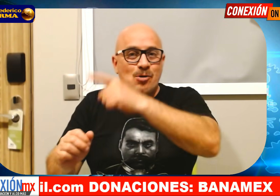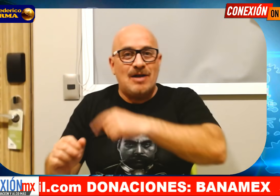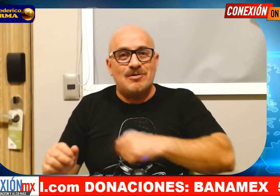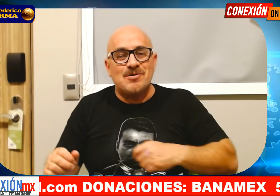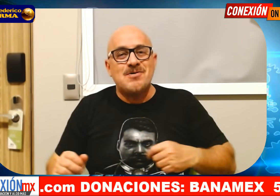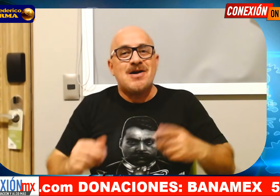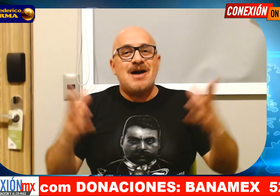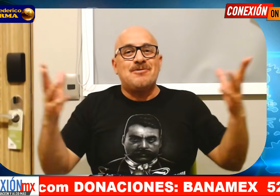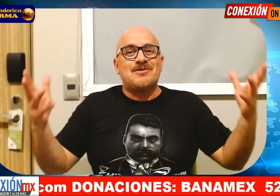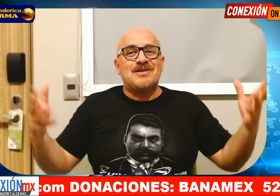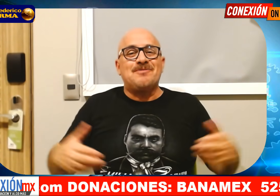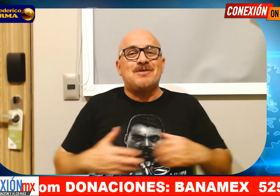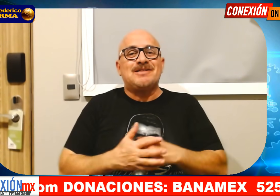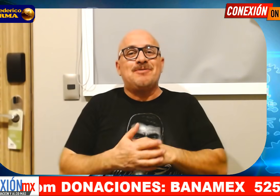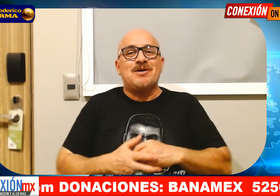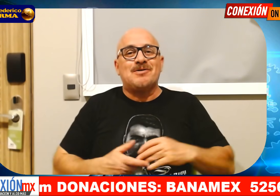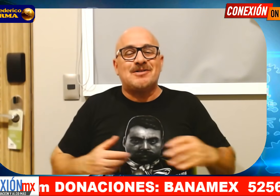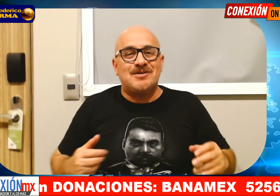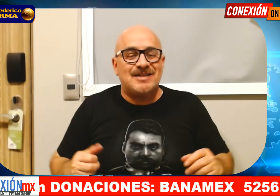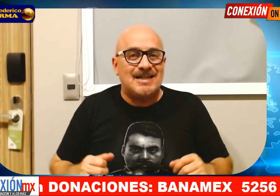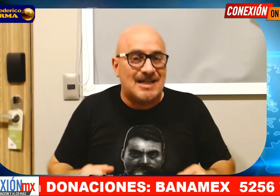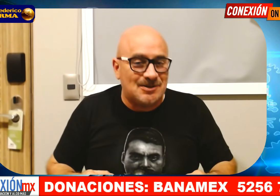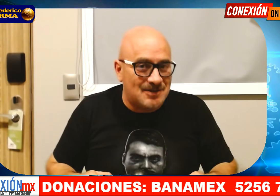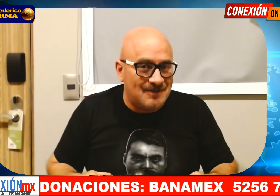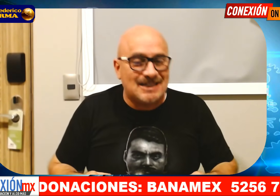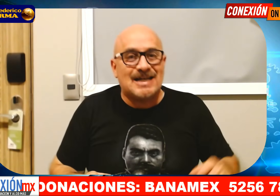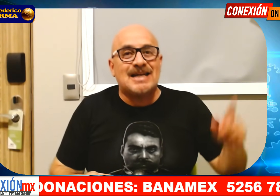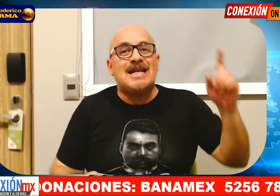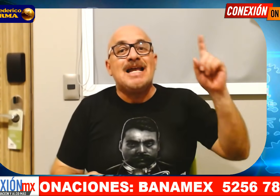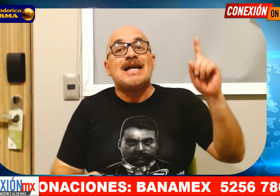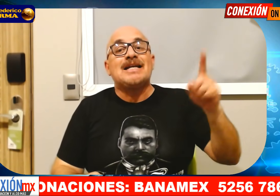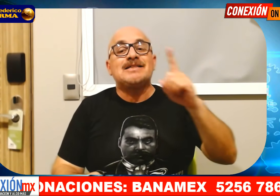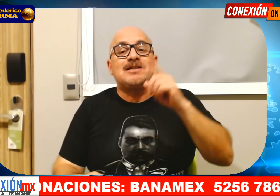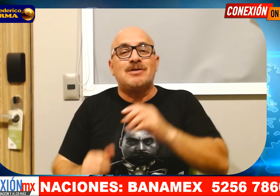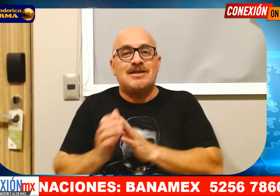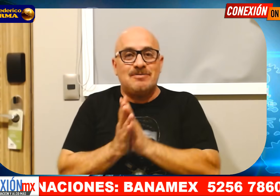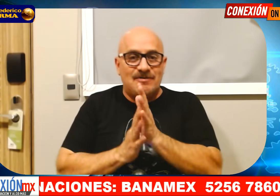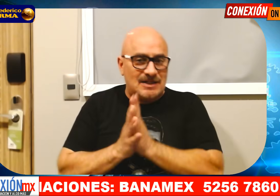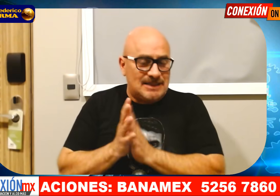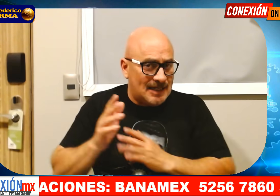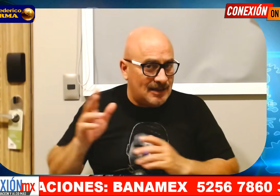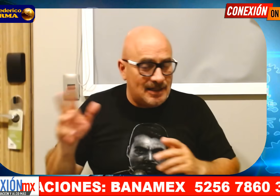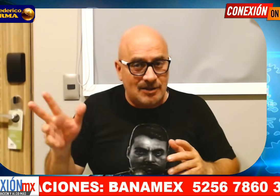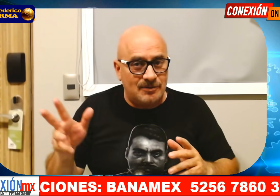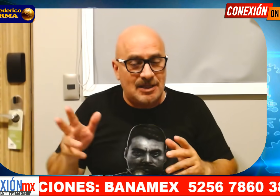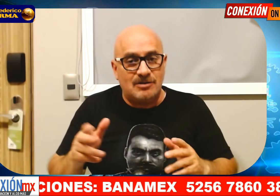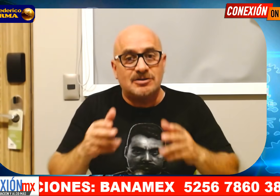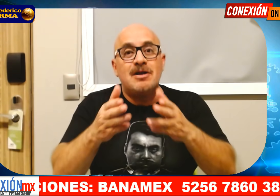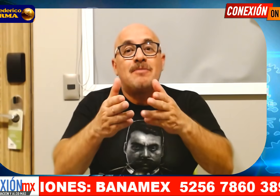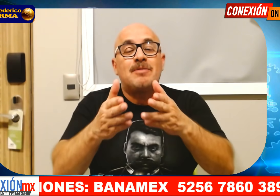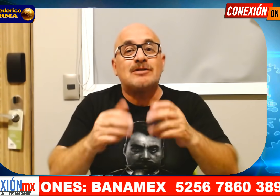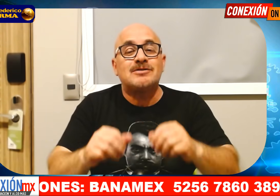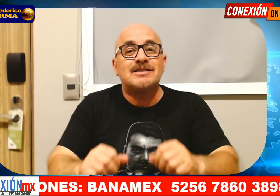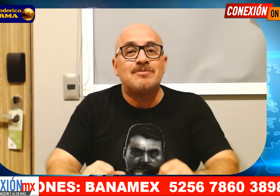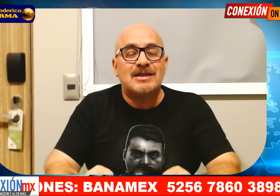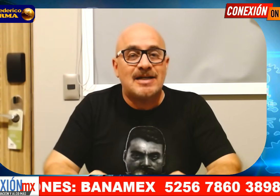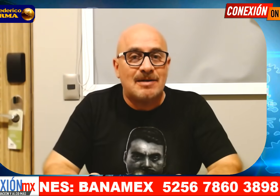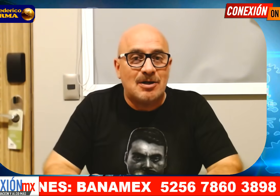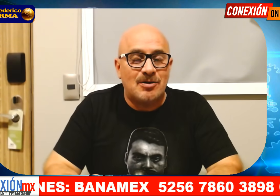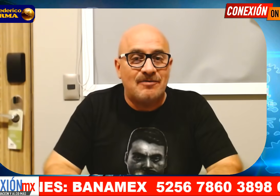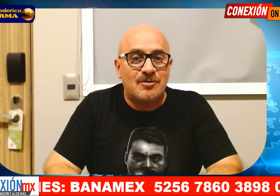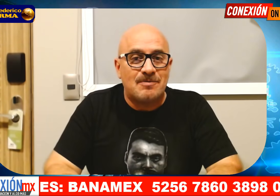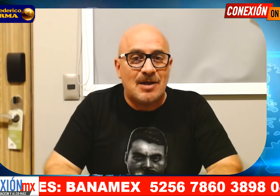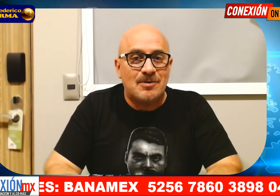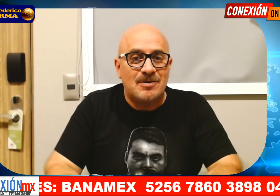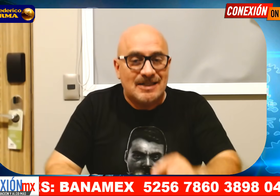llama Puebla. Vámonos riendo, pues, amigo de Conexión. Dele like, suscríbase al canal. En esta bolita es más fácil. Y aquí tiene dos videos para que usted se mantenga